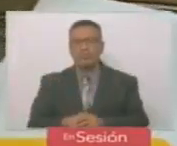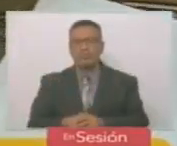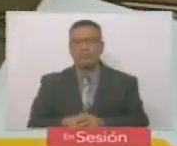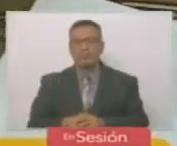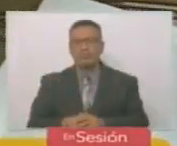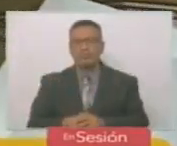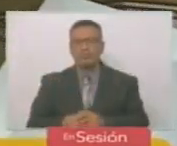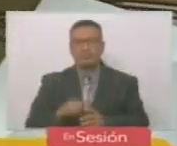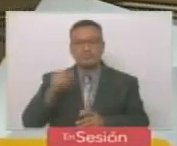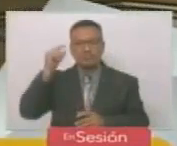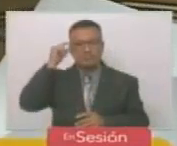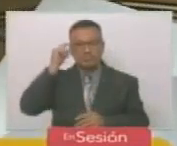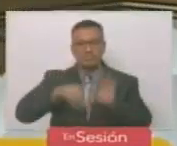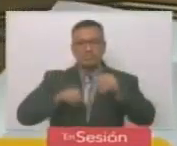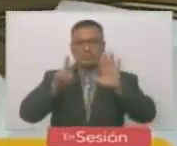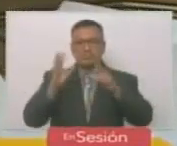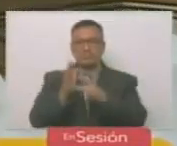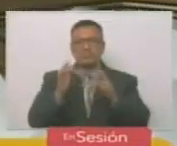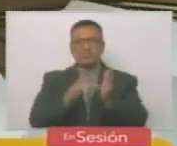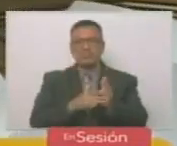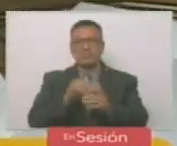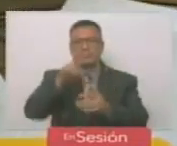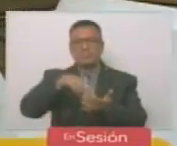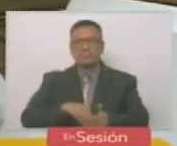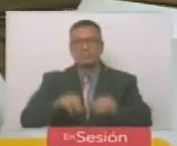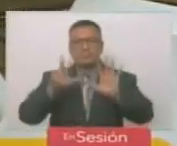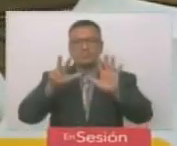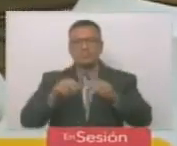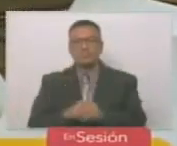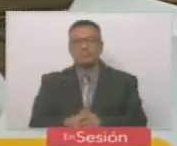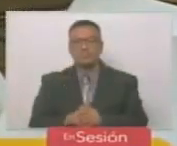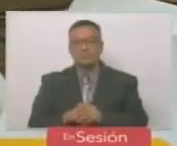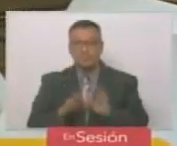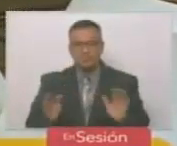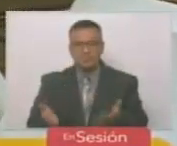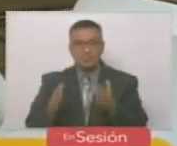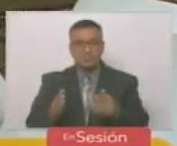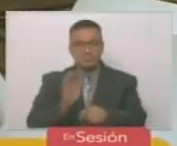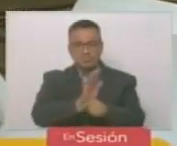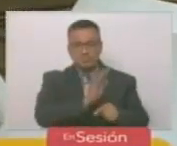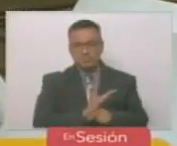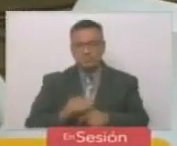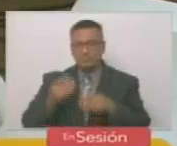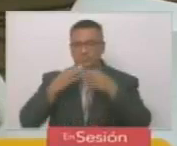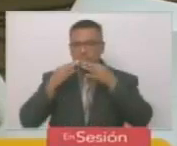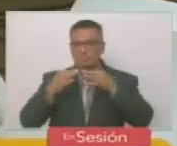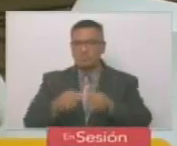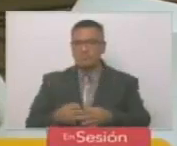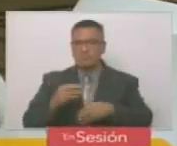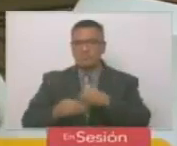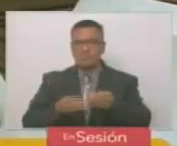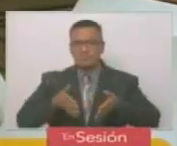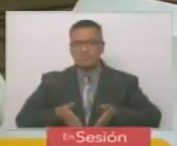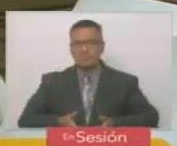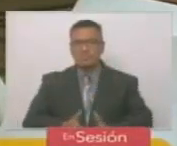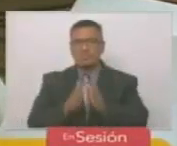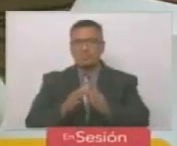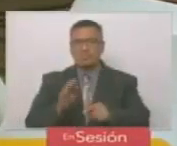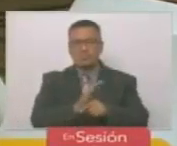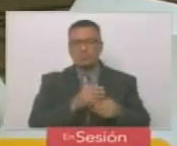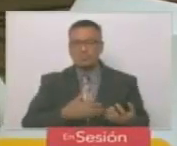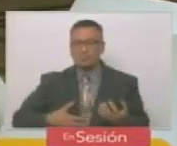41.376, de fecha 12 de abril de 2018, para promover, proteger y garantizar la gestación, el parto